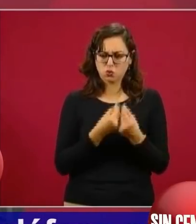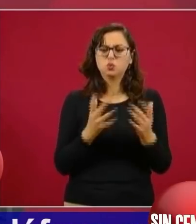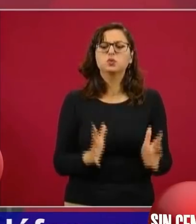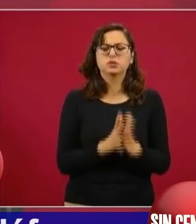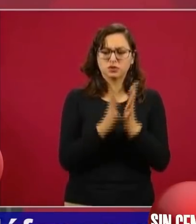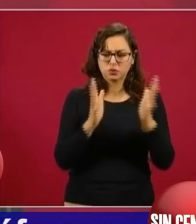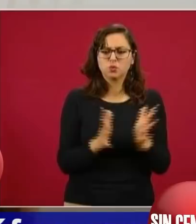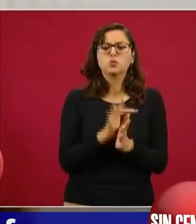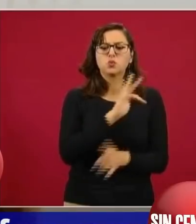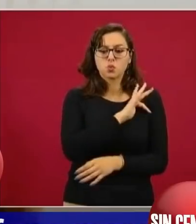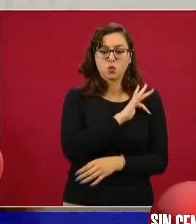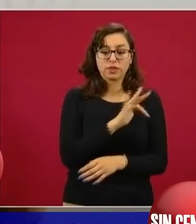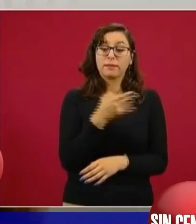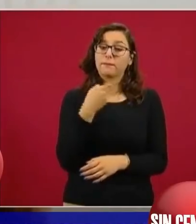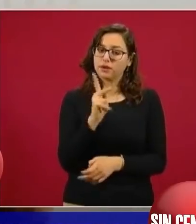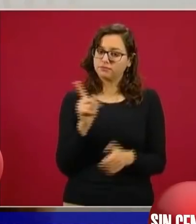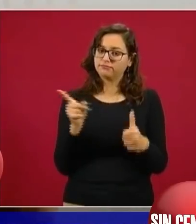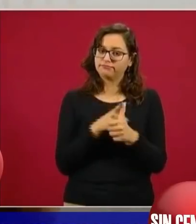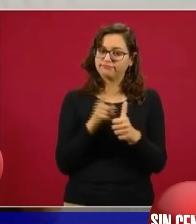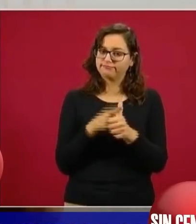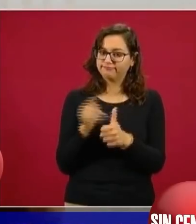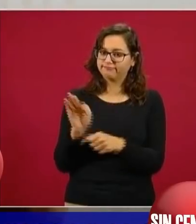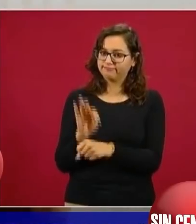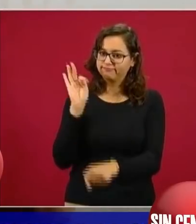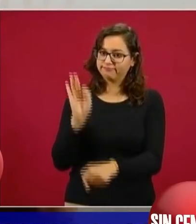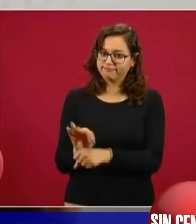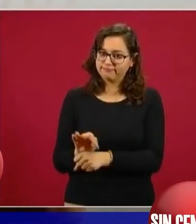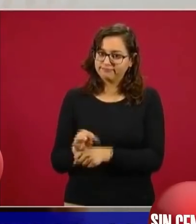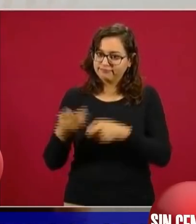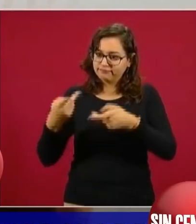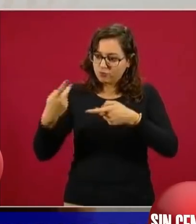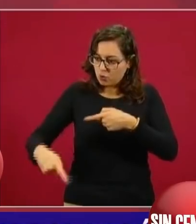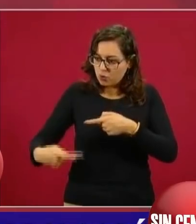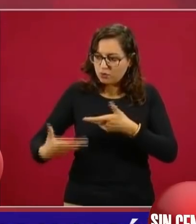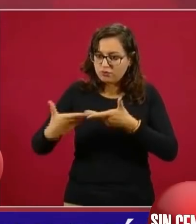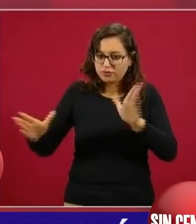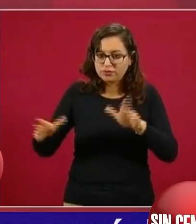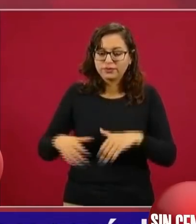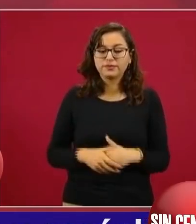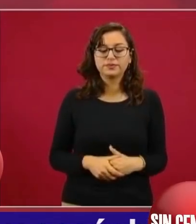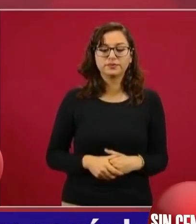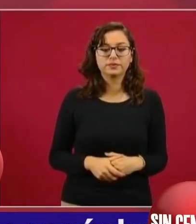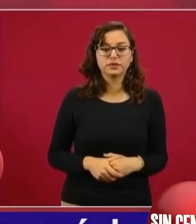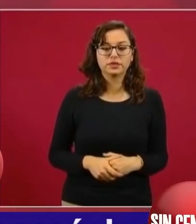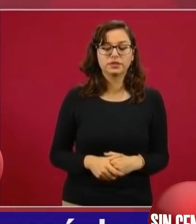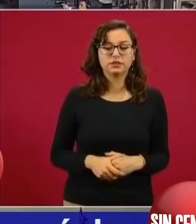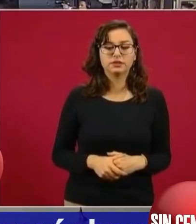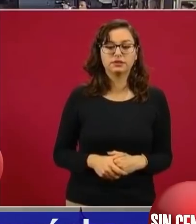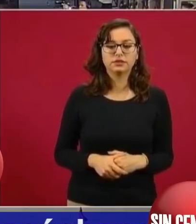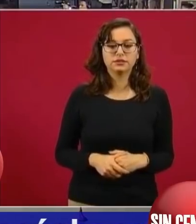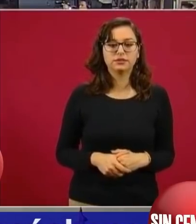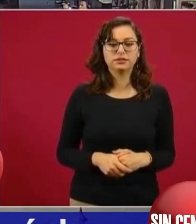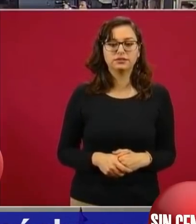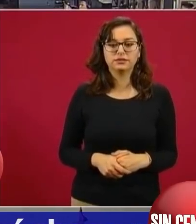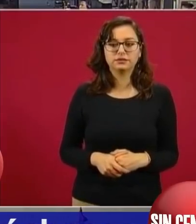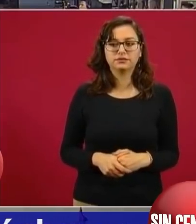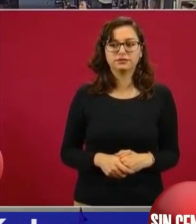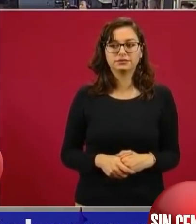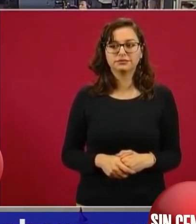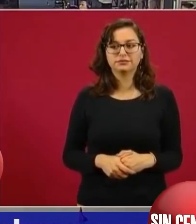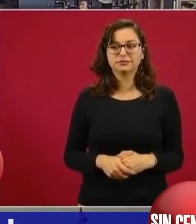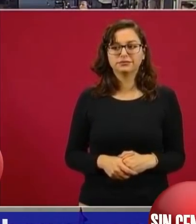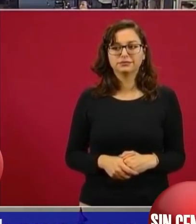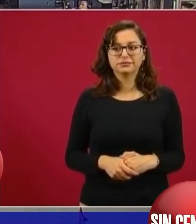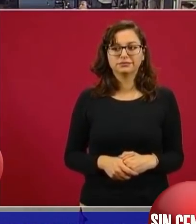pero dándole prioridad al sector público. ¿Cuánto tiempo esperaría para saber si va a presentar?